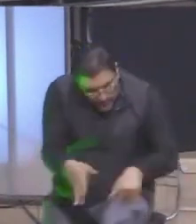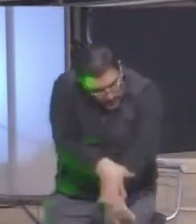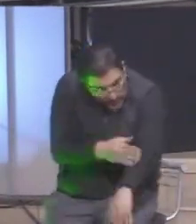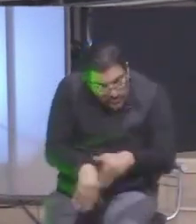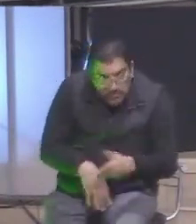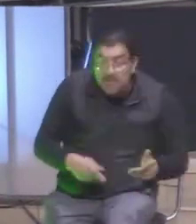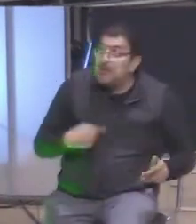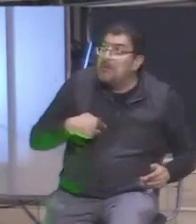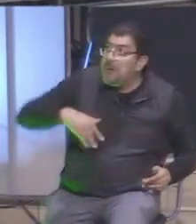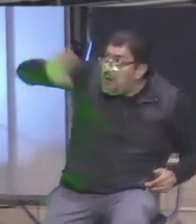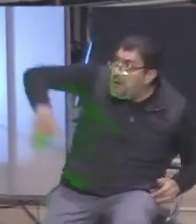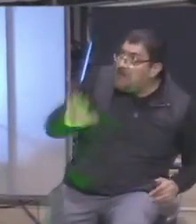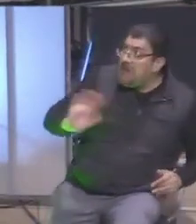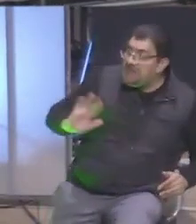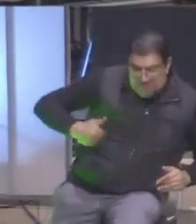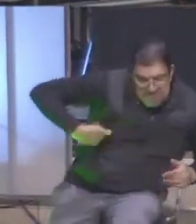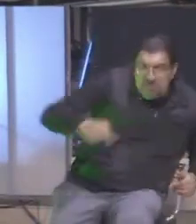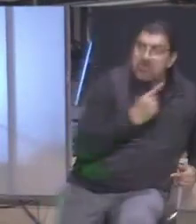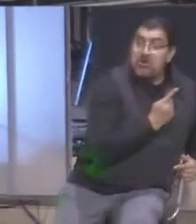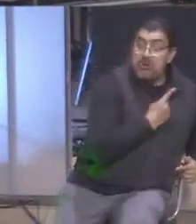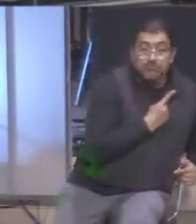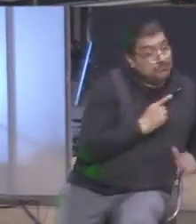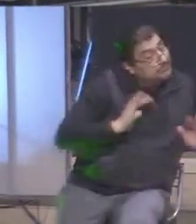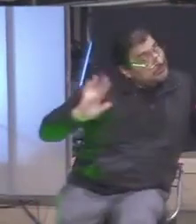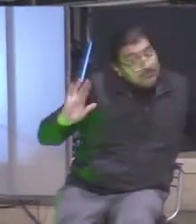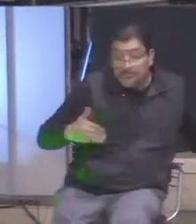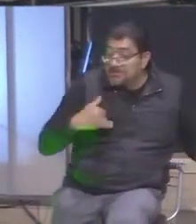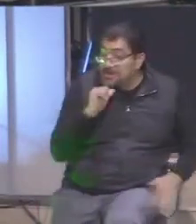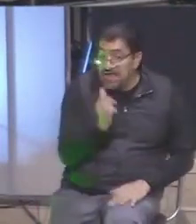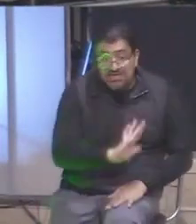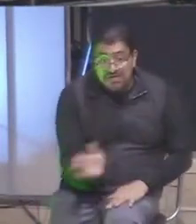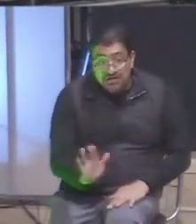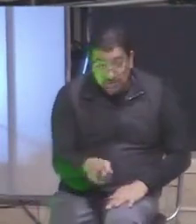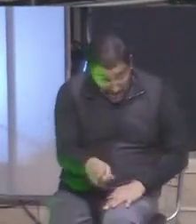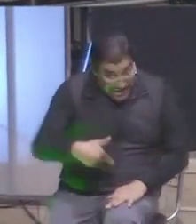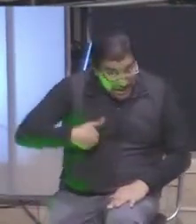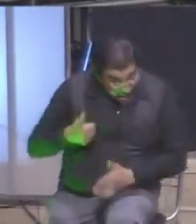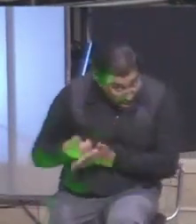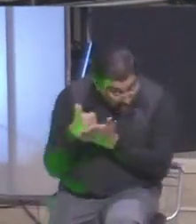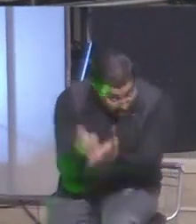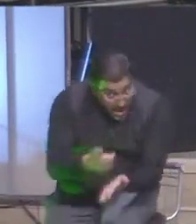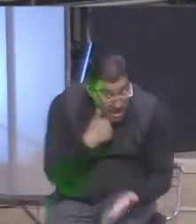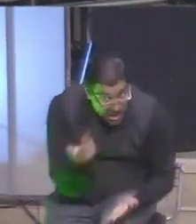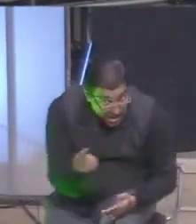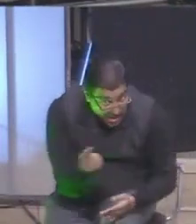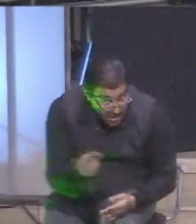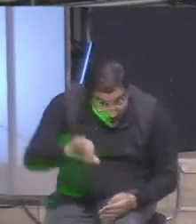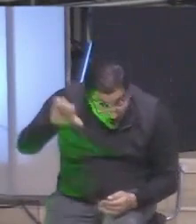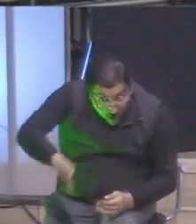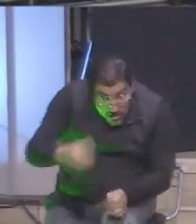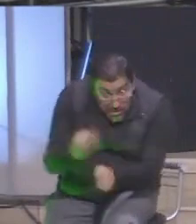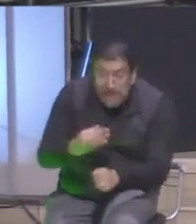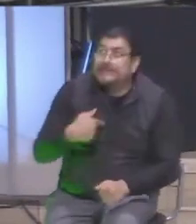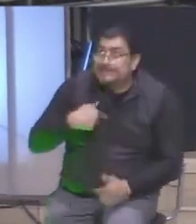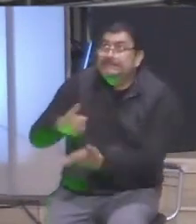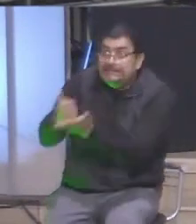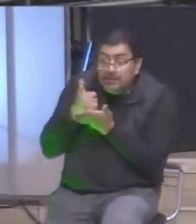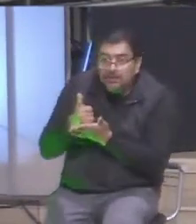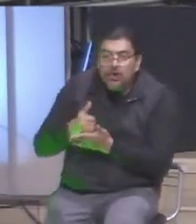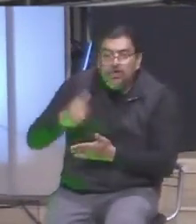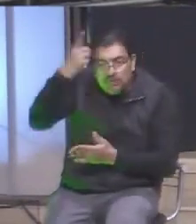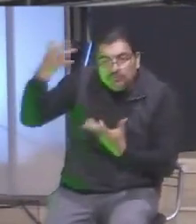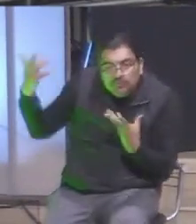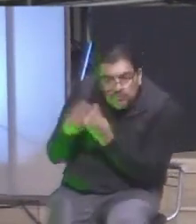no lo invitas no hay milagro si usted está esperando un milagro en su corazón y en su vida meta a